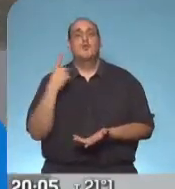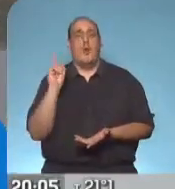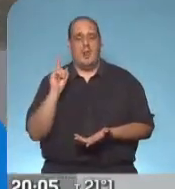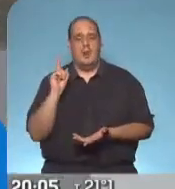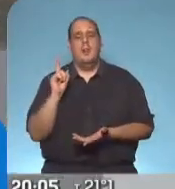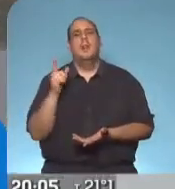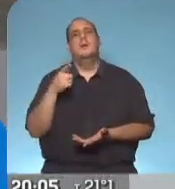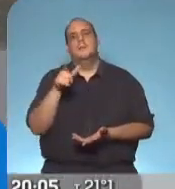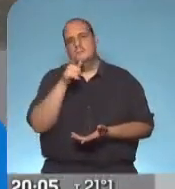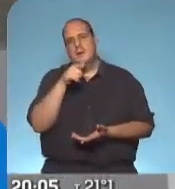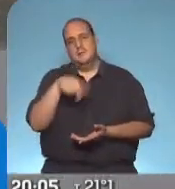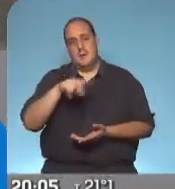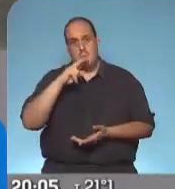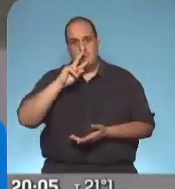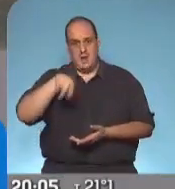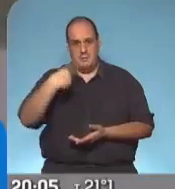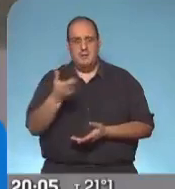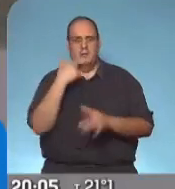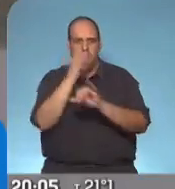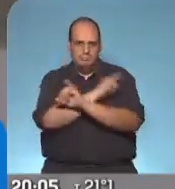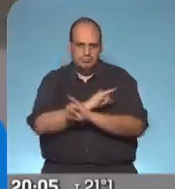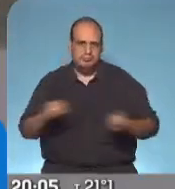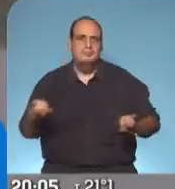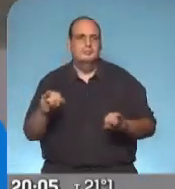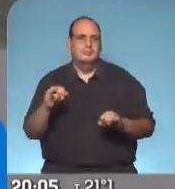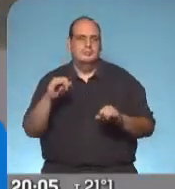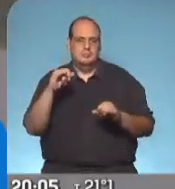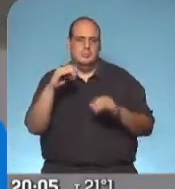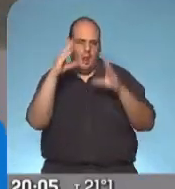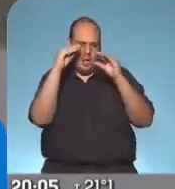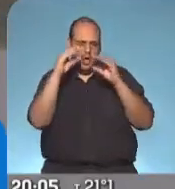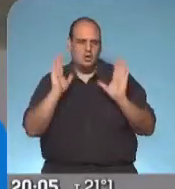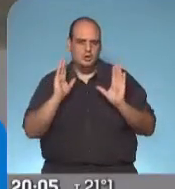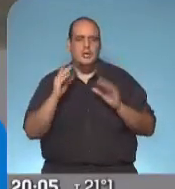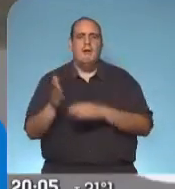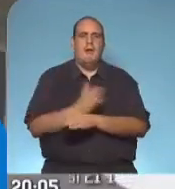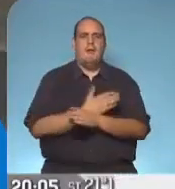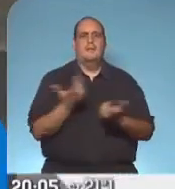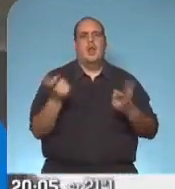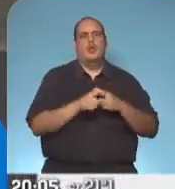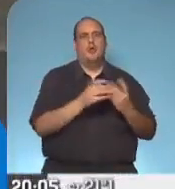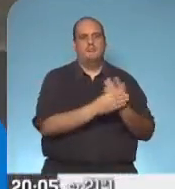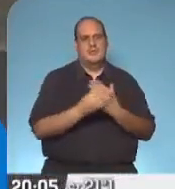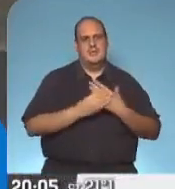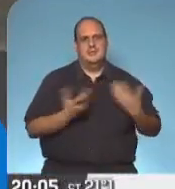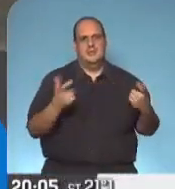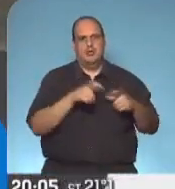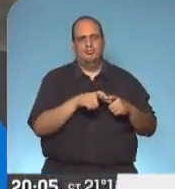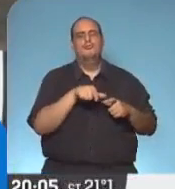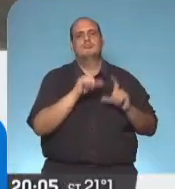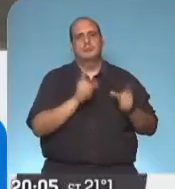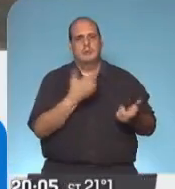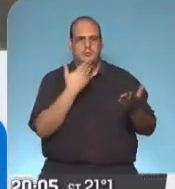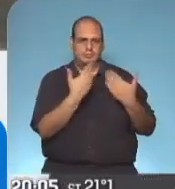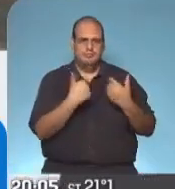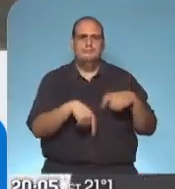se espera para este viernes, muy probablemente a última hora, después de mantener una reunión de gabinete y la continuidad de las charlas